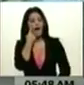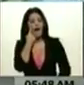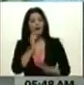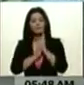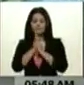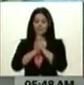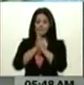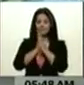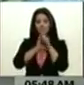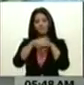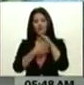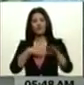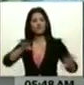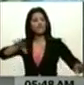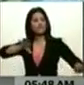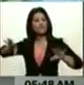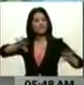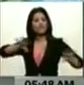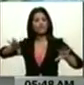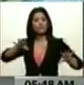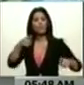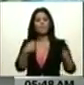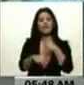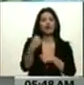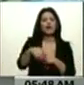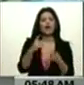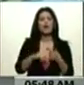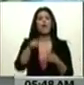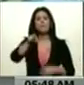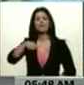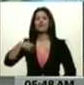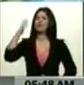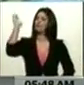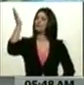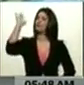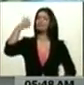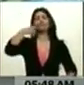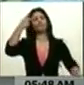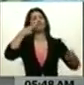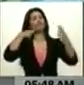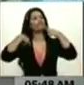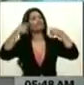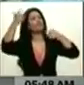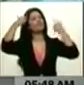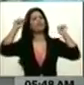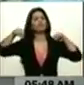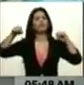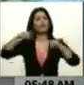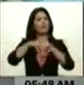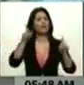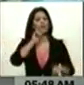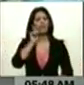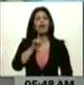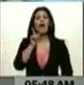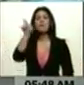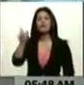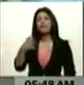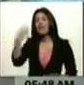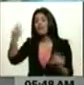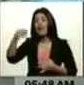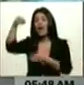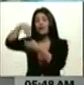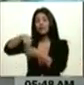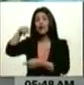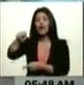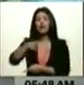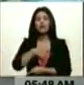en instituciones del Estado, pues salen con un discurso y los tipos están pendientes de hacer plata y de embromar a todo el mundo.